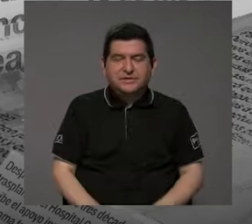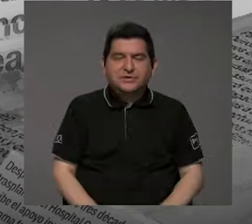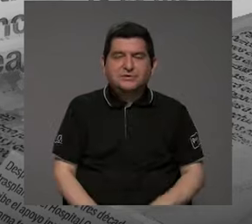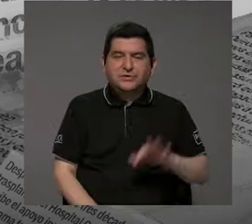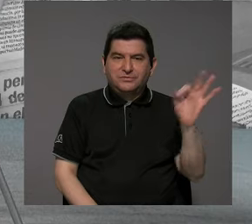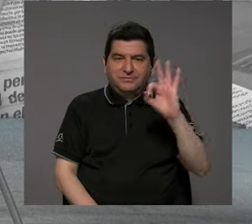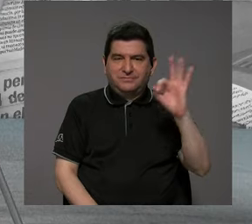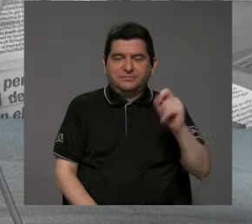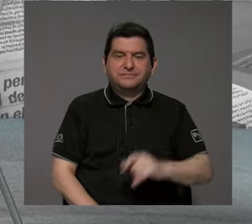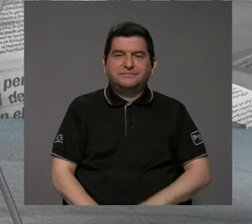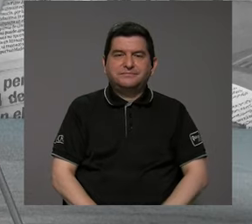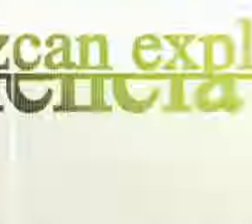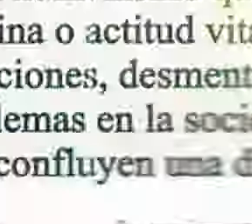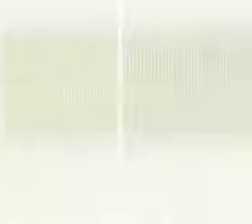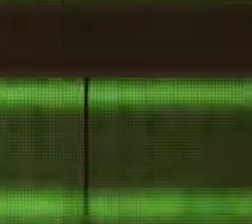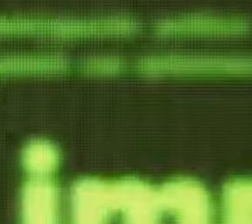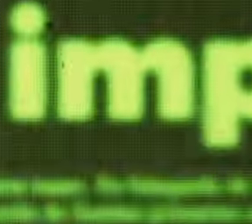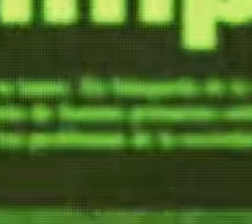en